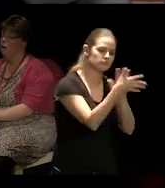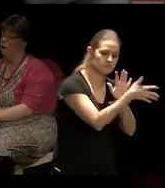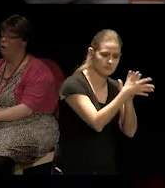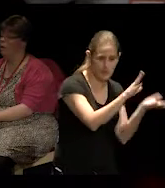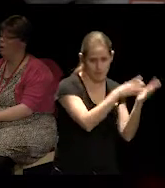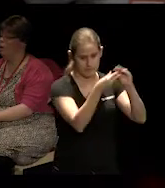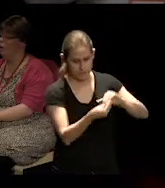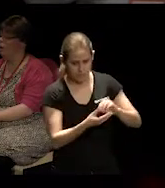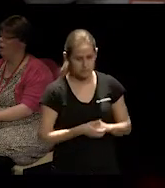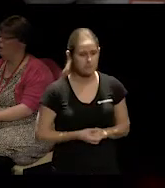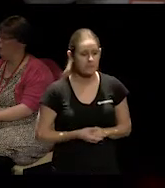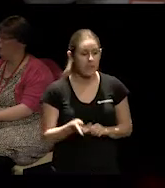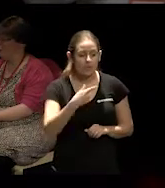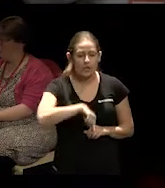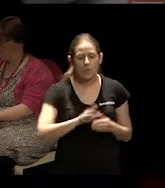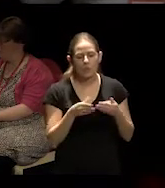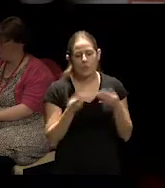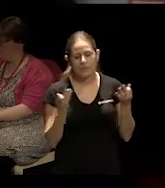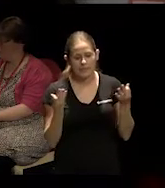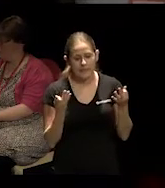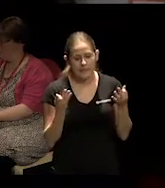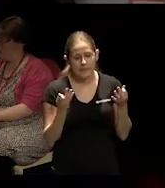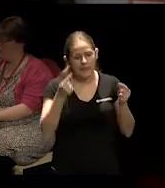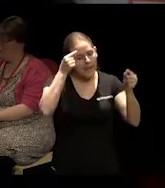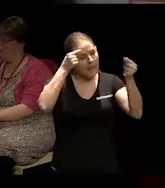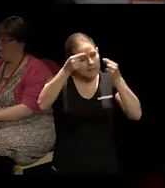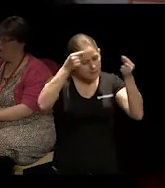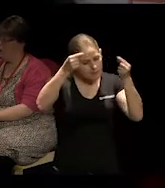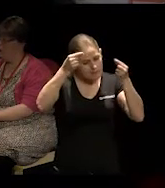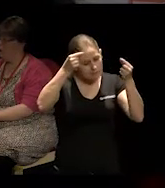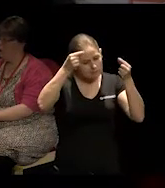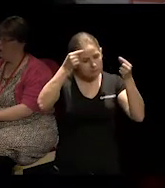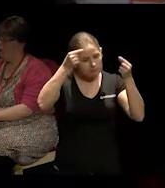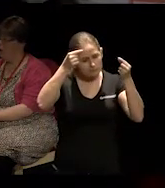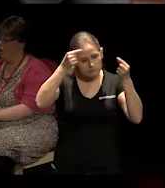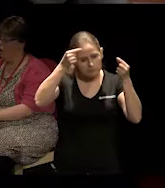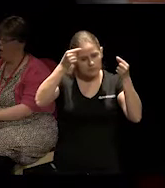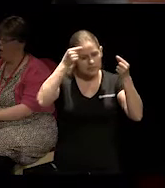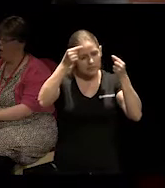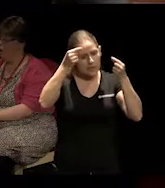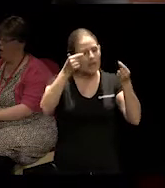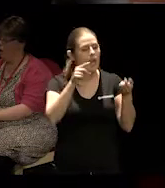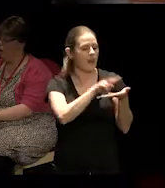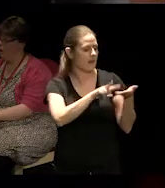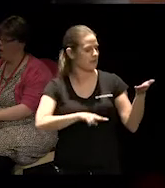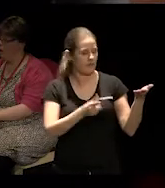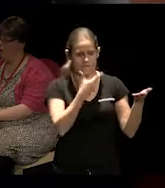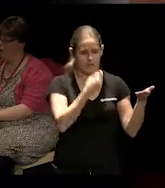pero utilizamos los criterios, como he comentado antes, de lectura fácil.